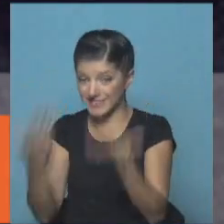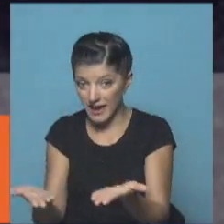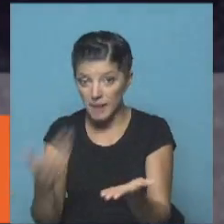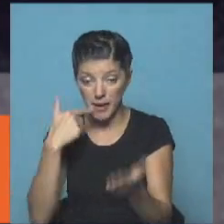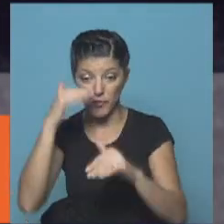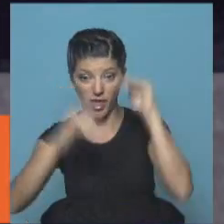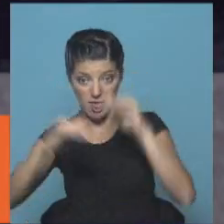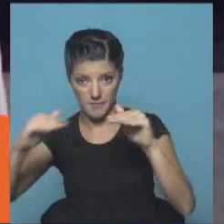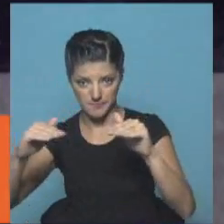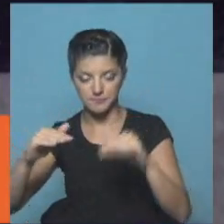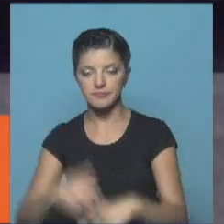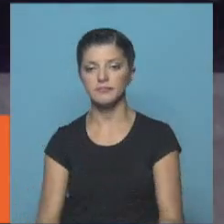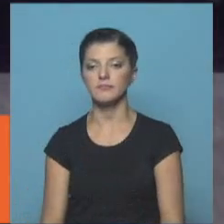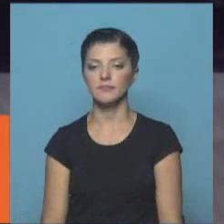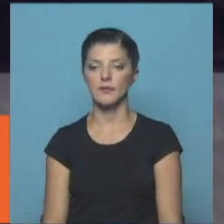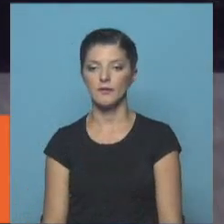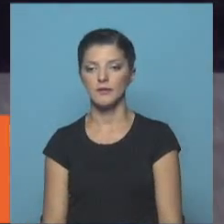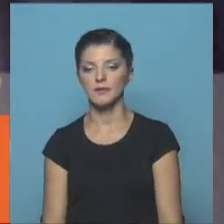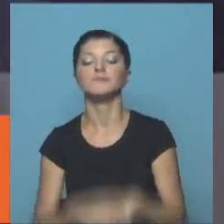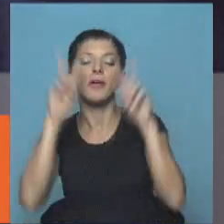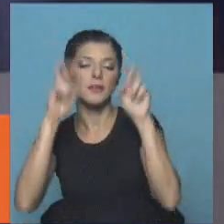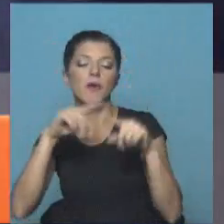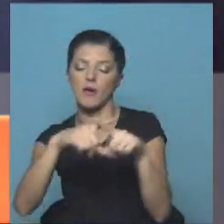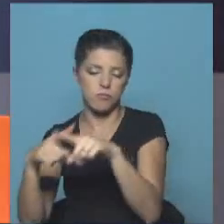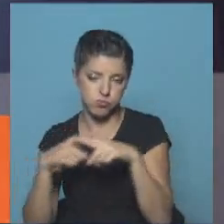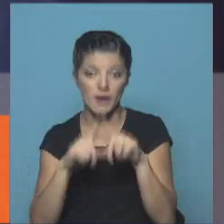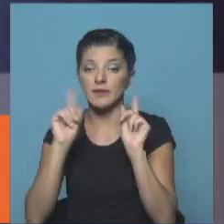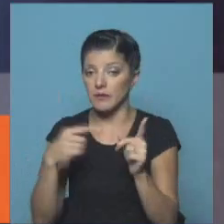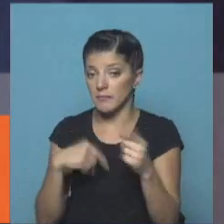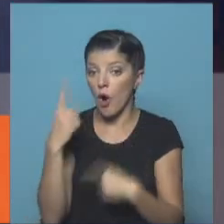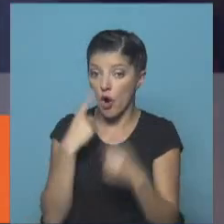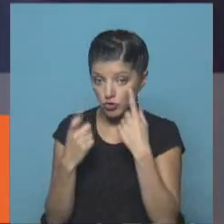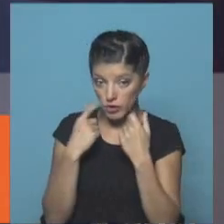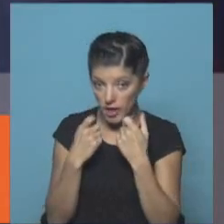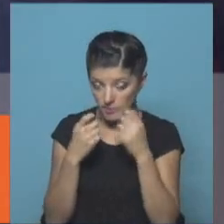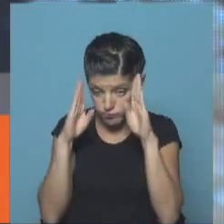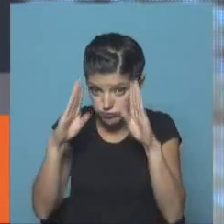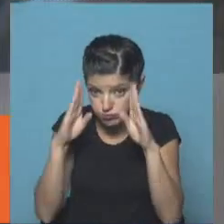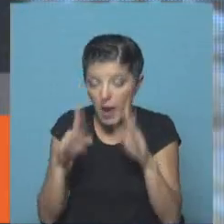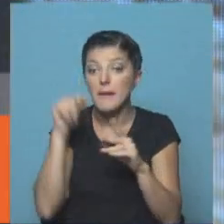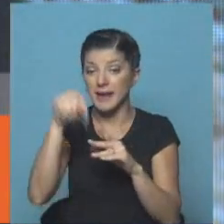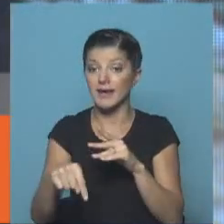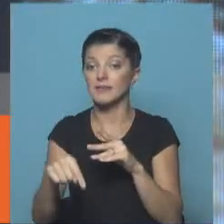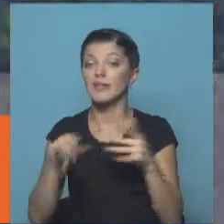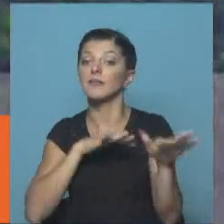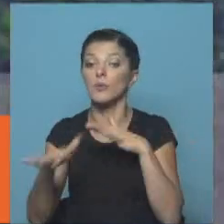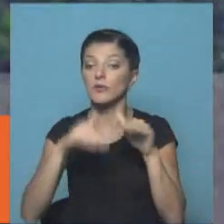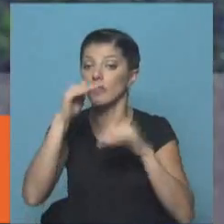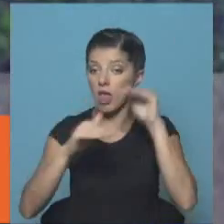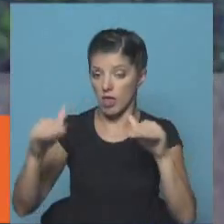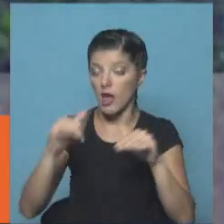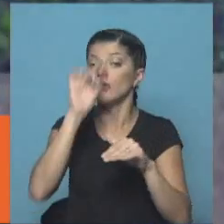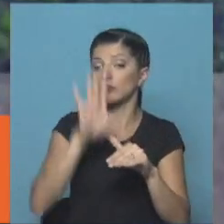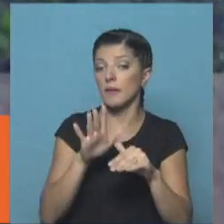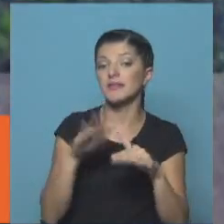nivelar. Temas que tienen permanente discusión. Y lo que hay que hacer también es controlar, hacer un seguimiento para que este tipo de acomodamiento no sean